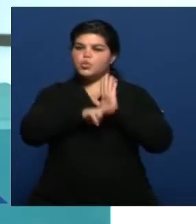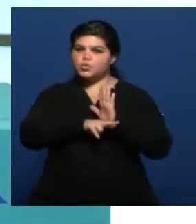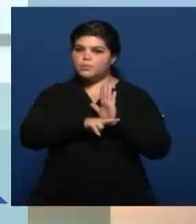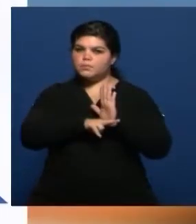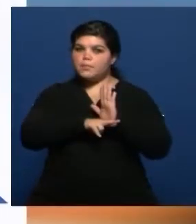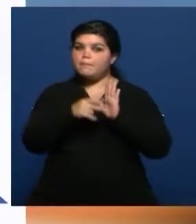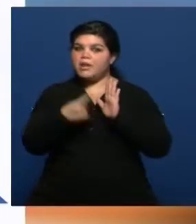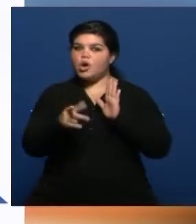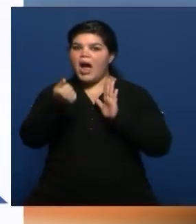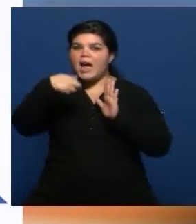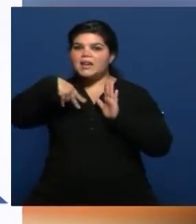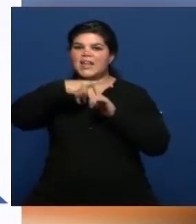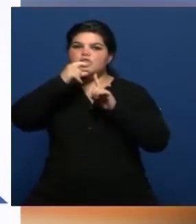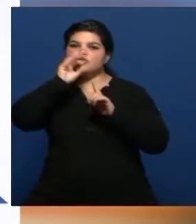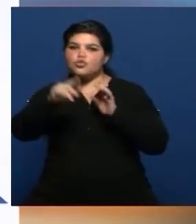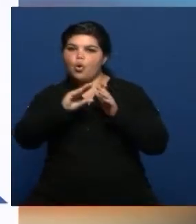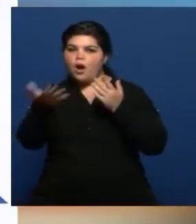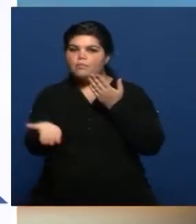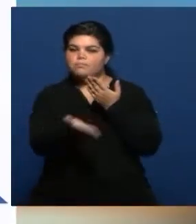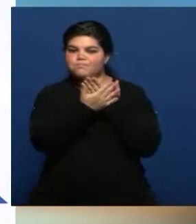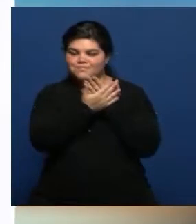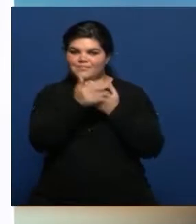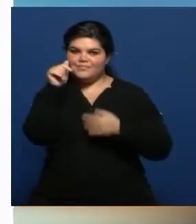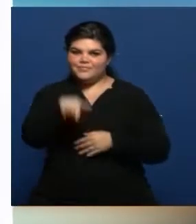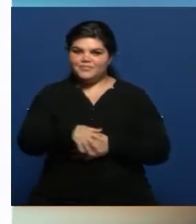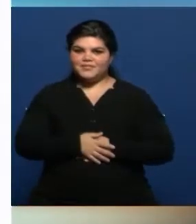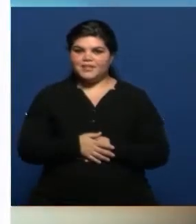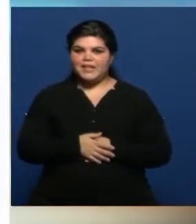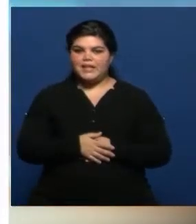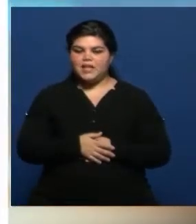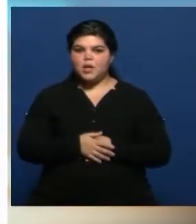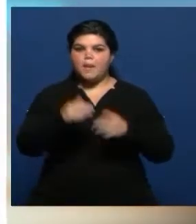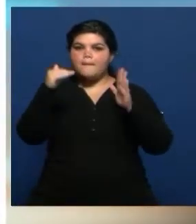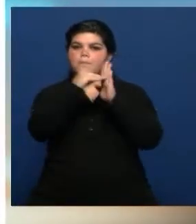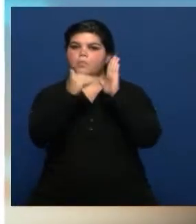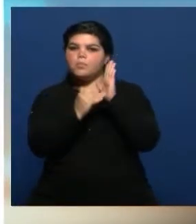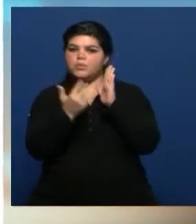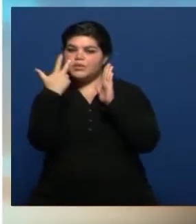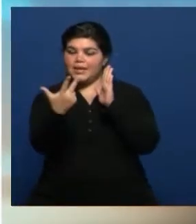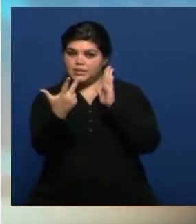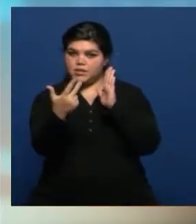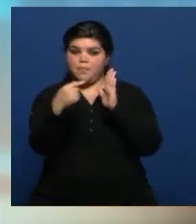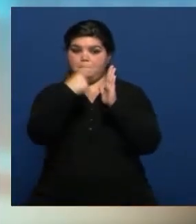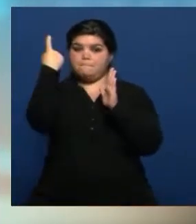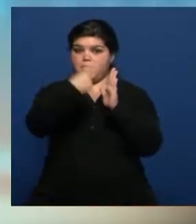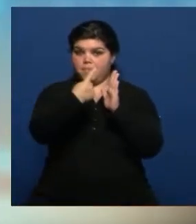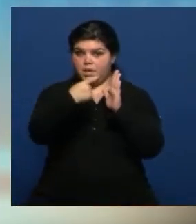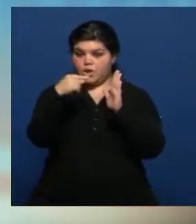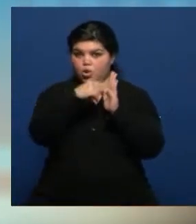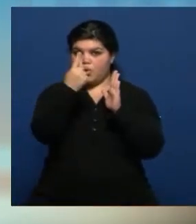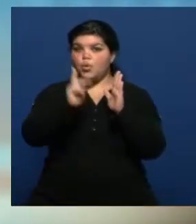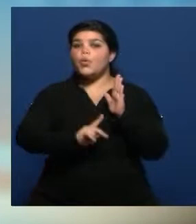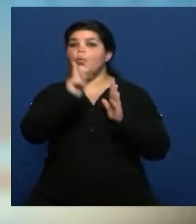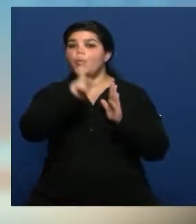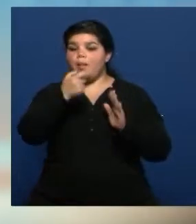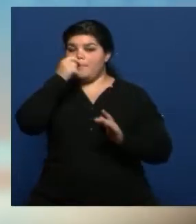ese anexo hay tres momentos en los que se produce la cadena de comercialización. El primero de todo es acá